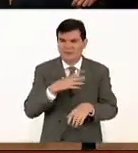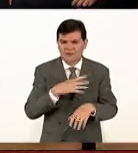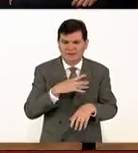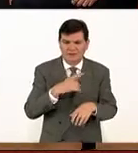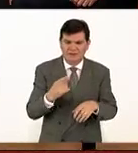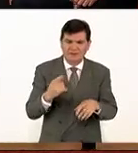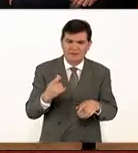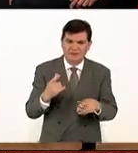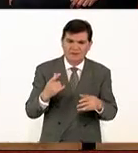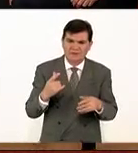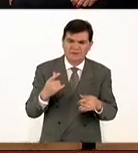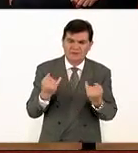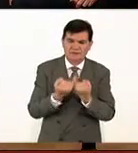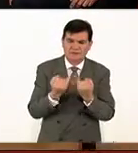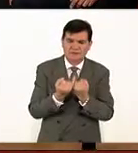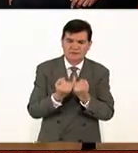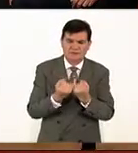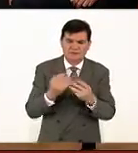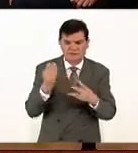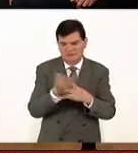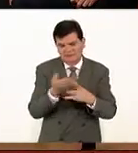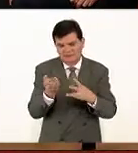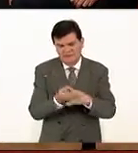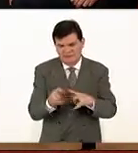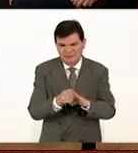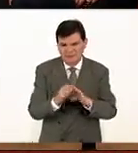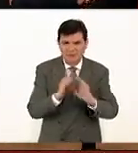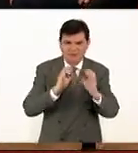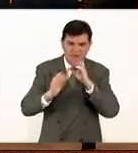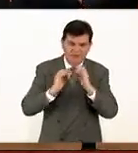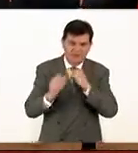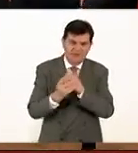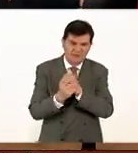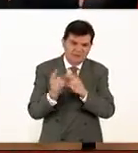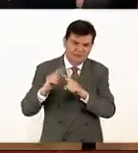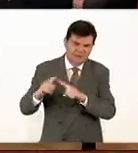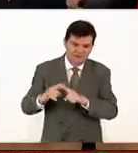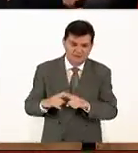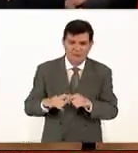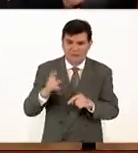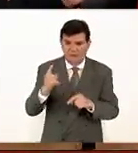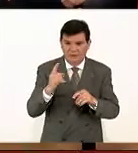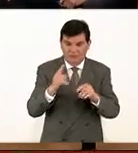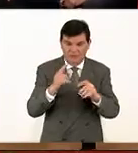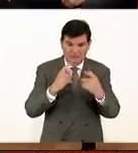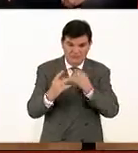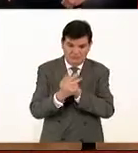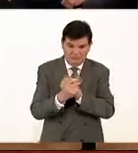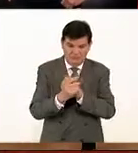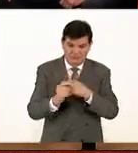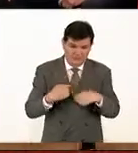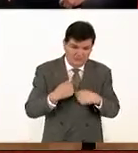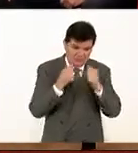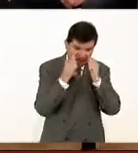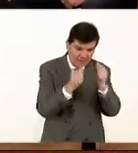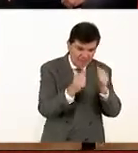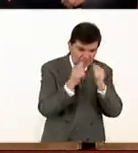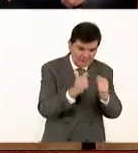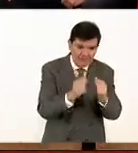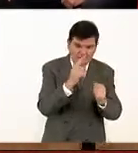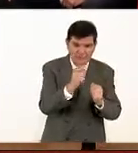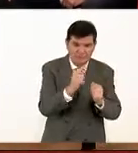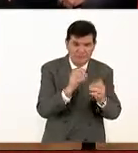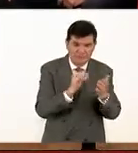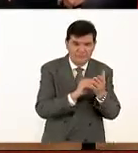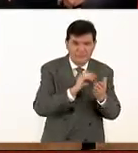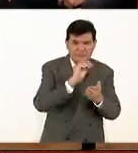una influencia que está terciada a través de medios de comunicación. Entonces, si un medio de comunicación le presta atención a un